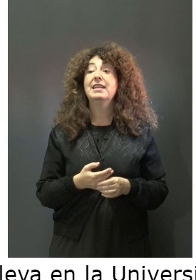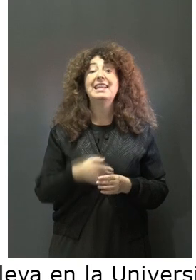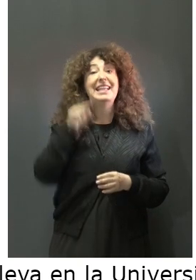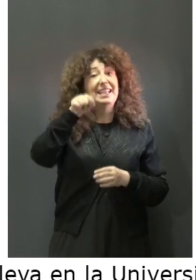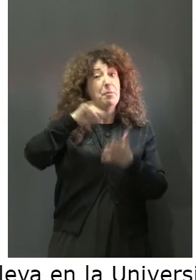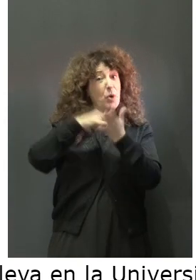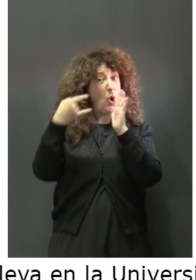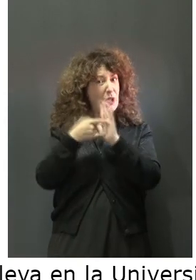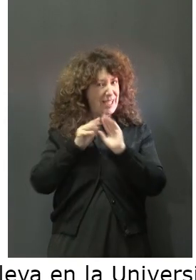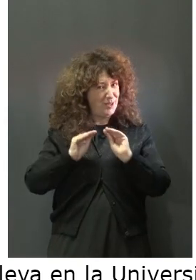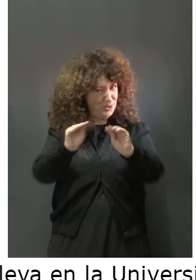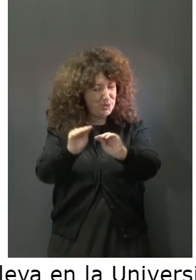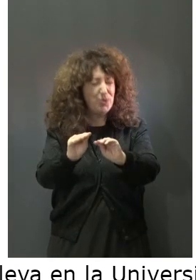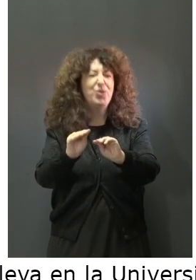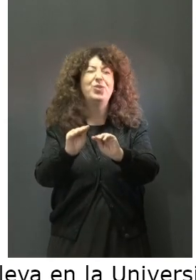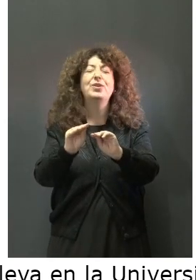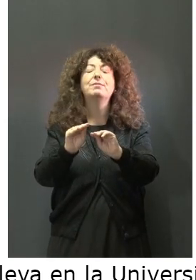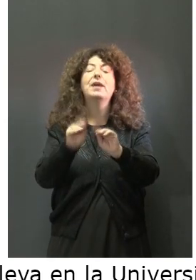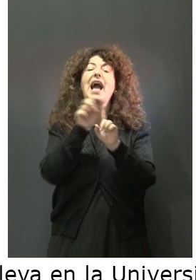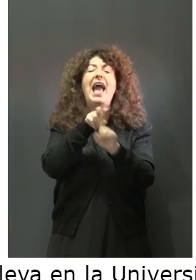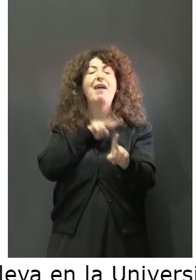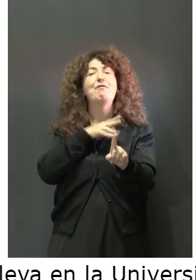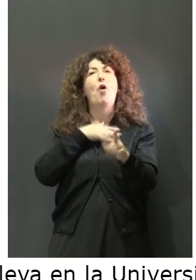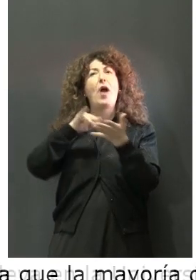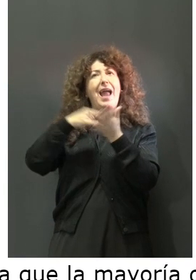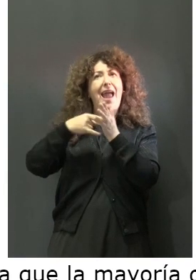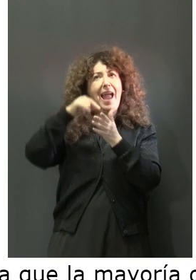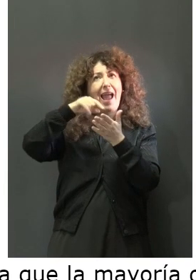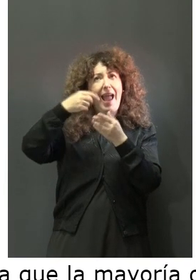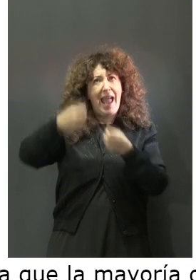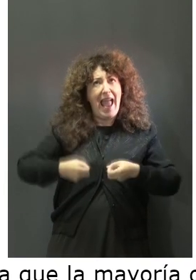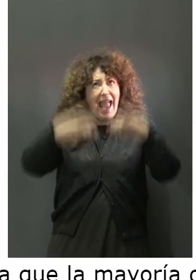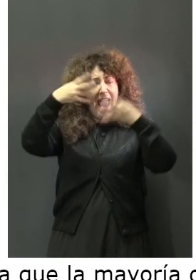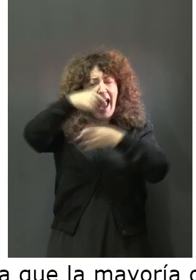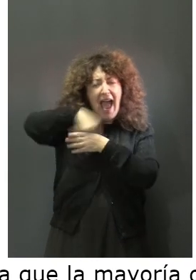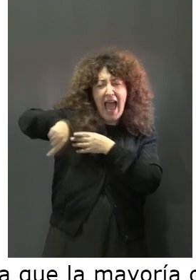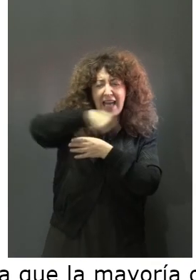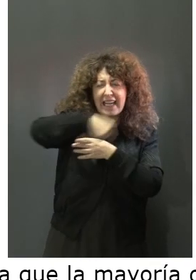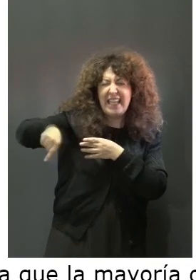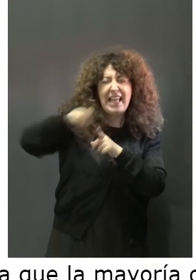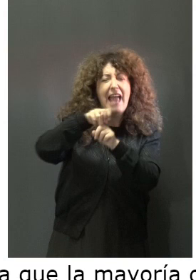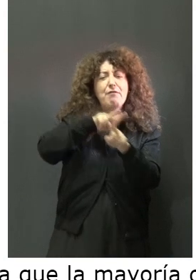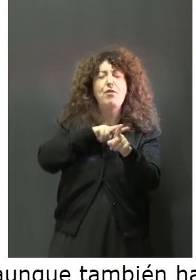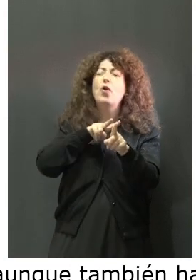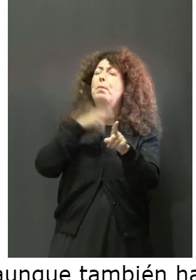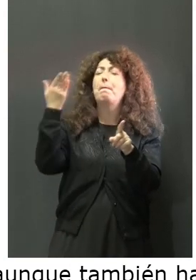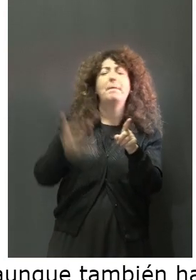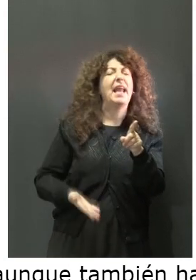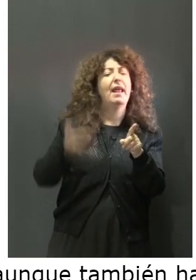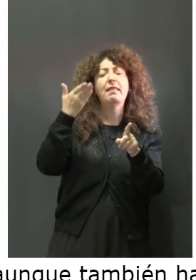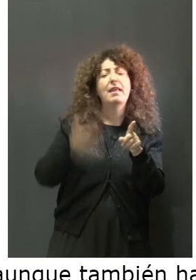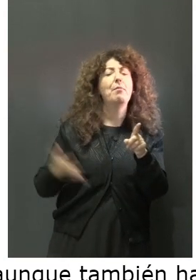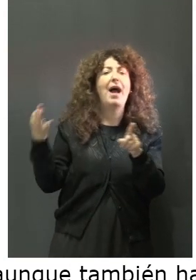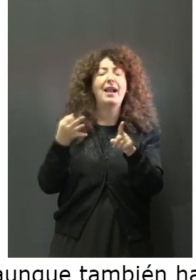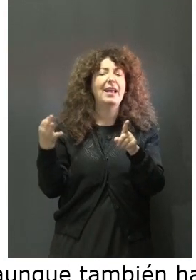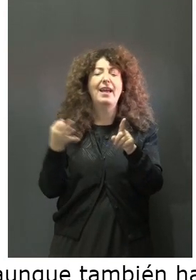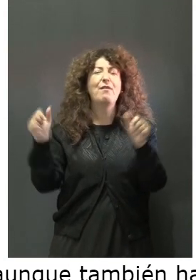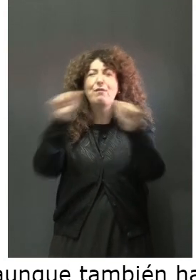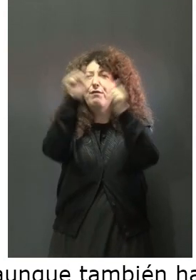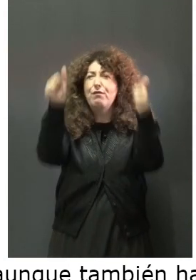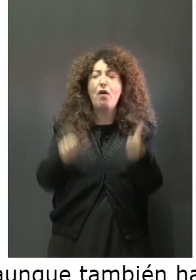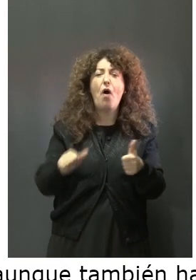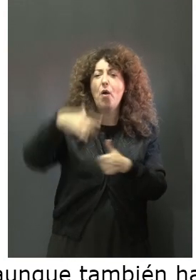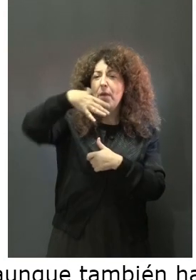este proyecto, pues el enfoque de la arquitectura se basa principalmente en las formas únicas en que